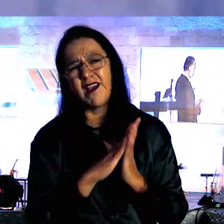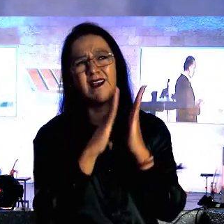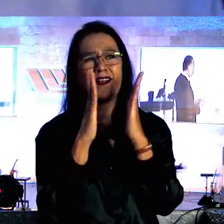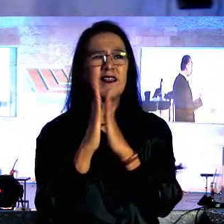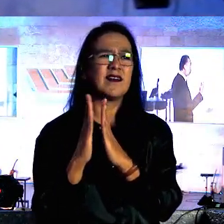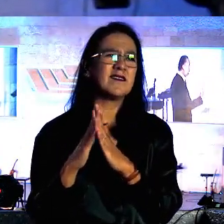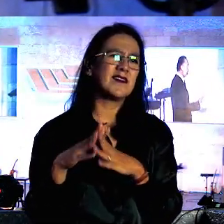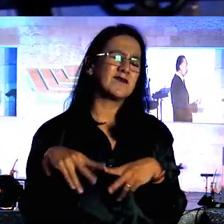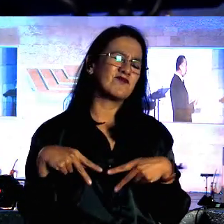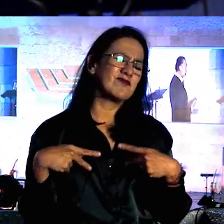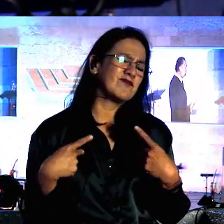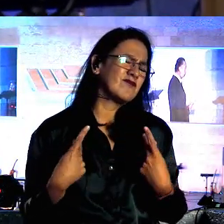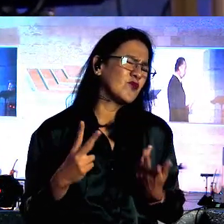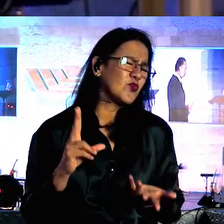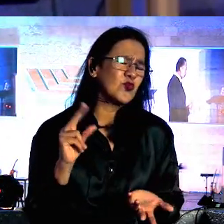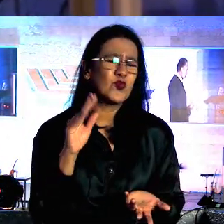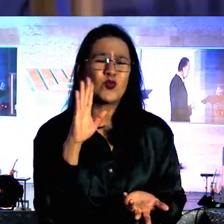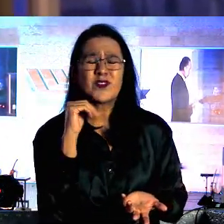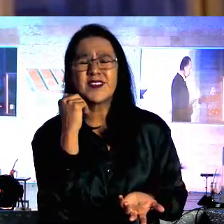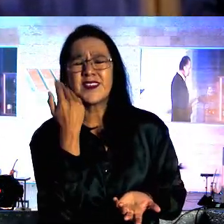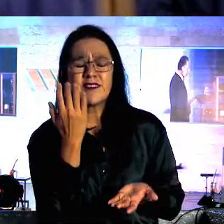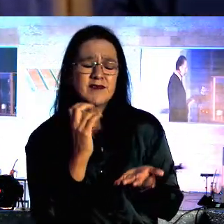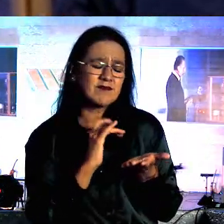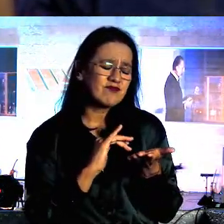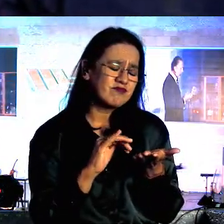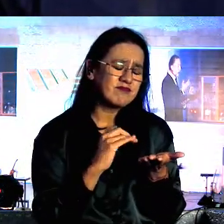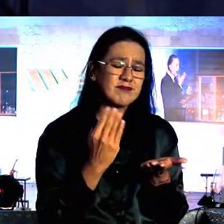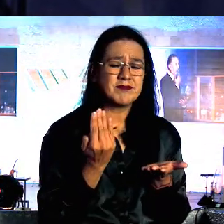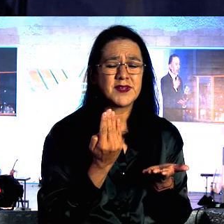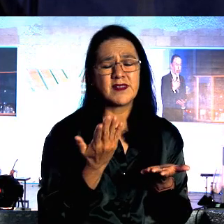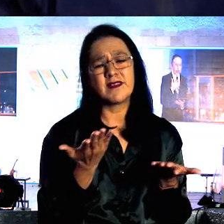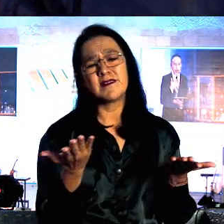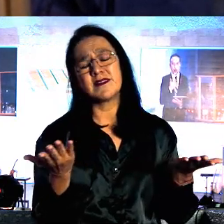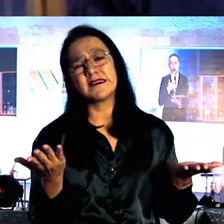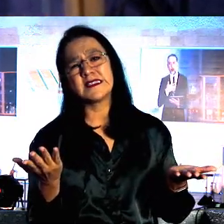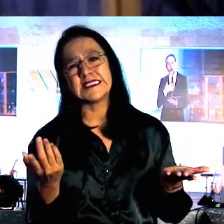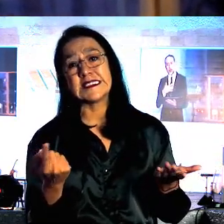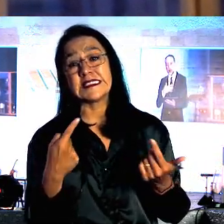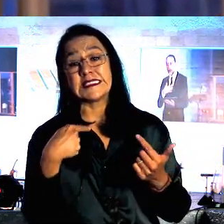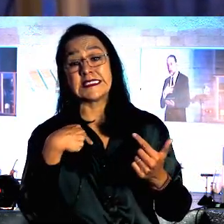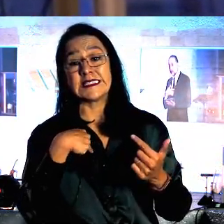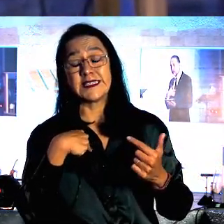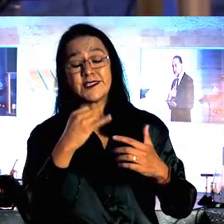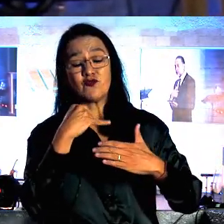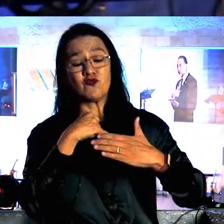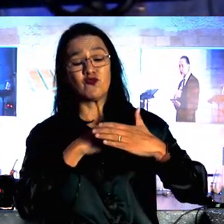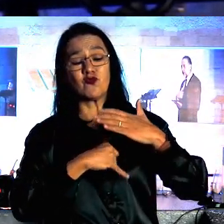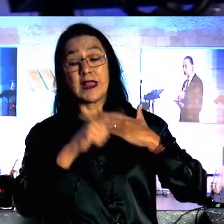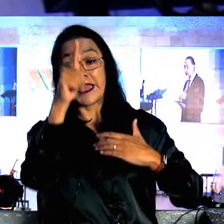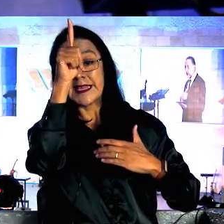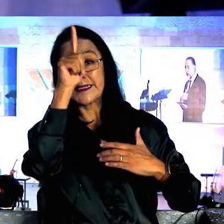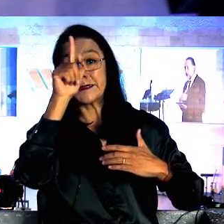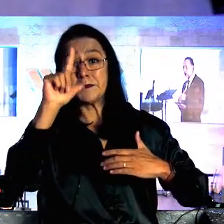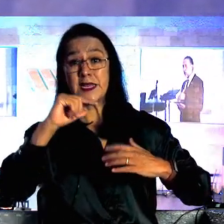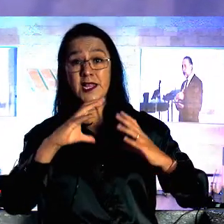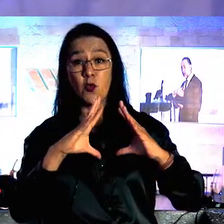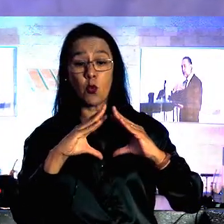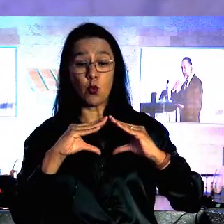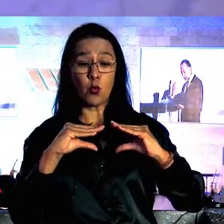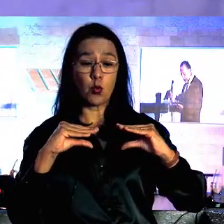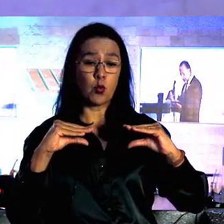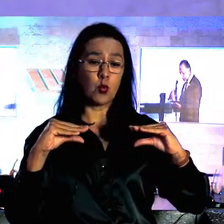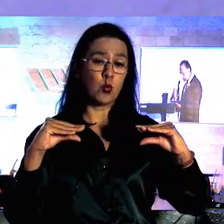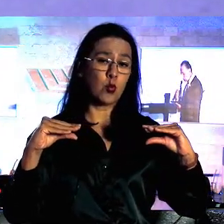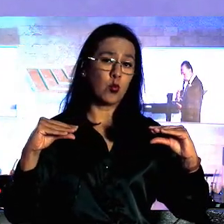no tengo ganas de leer la Biblia. Y hay una sequía en tu espíritu. O hay